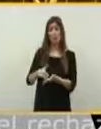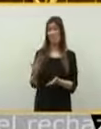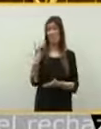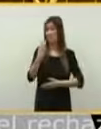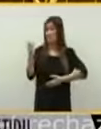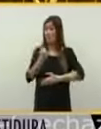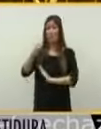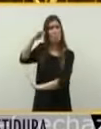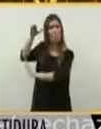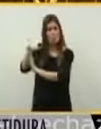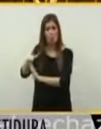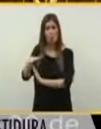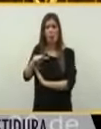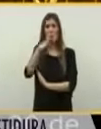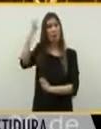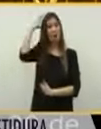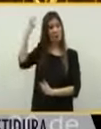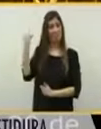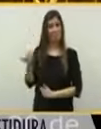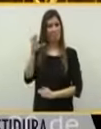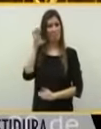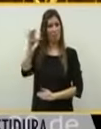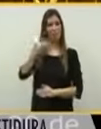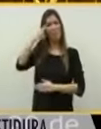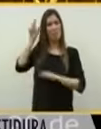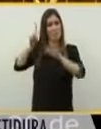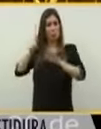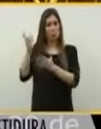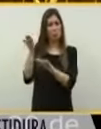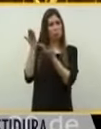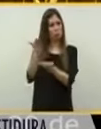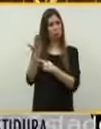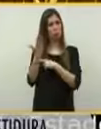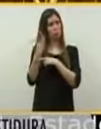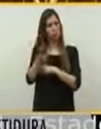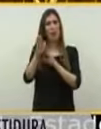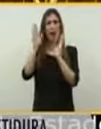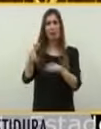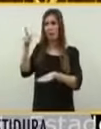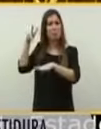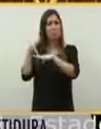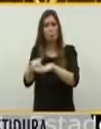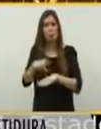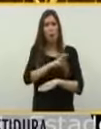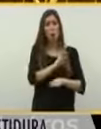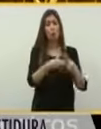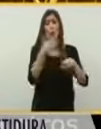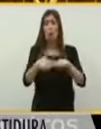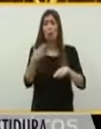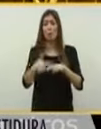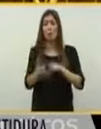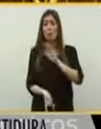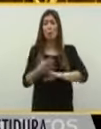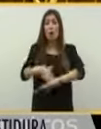a la invitación del jefe del Estado, el rey Felipe VI, para acordar con otros partidos la constitución de un nuevo